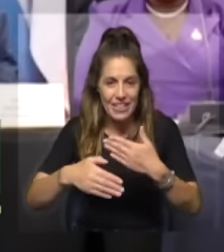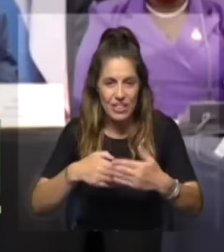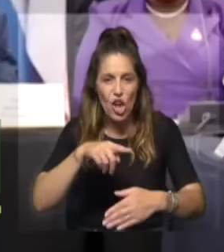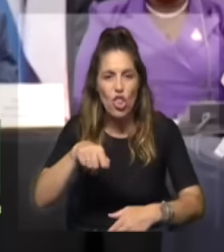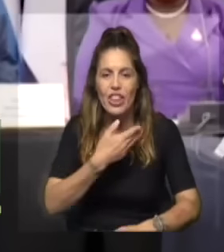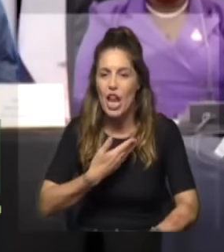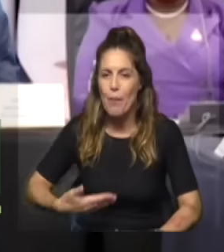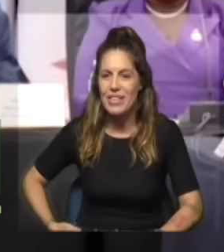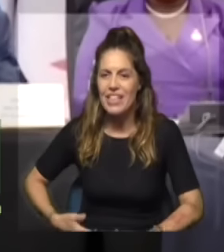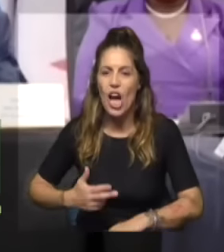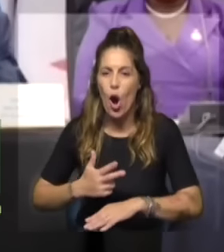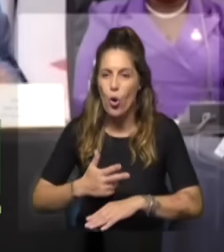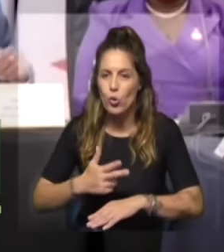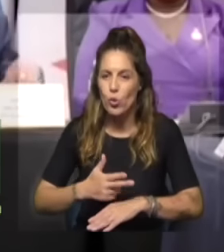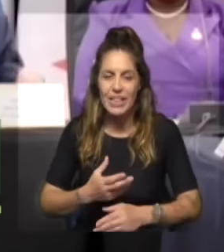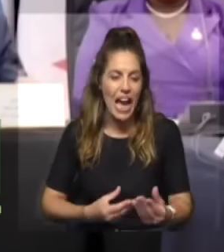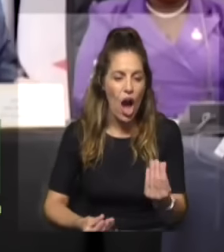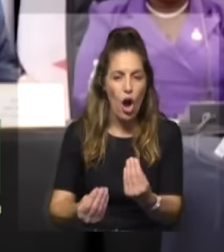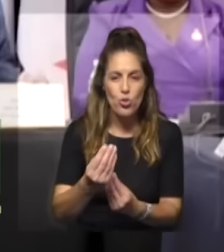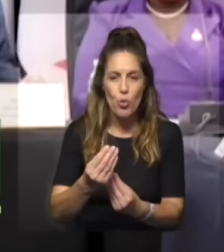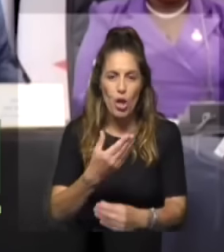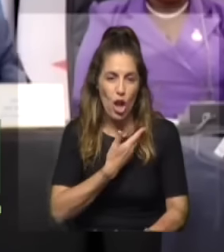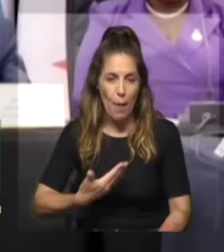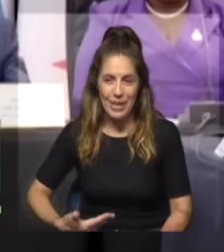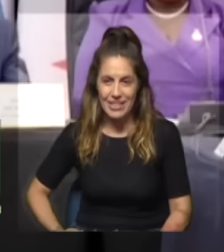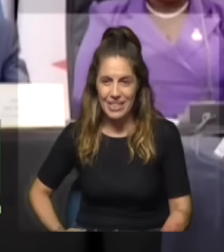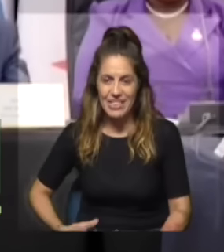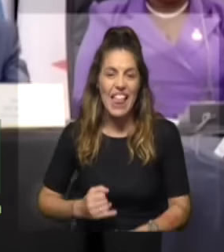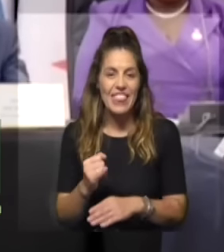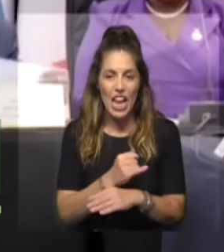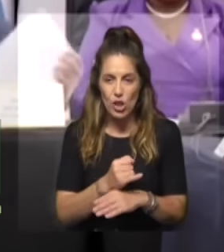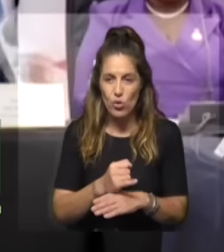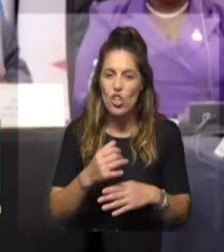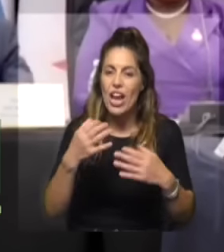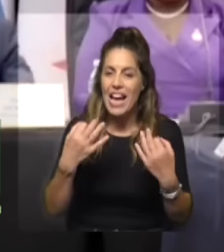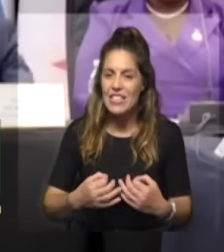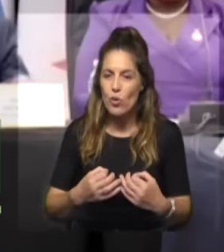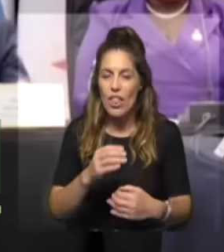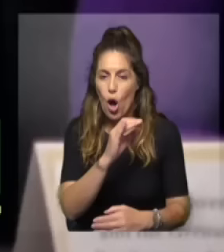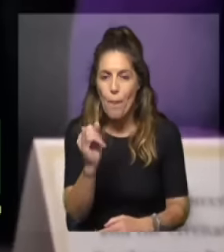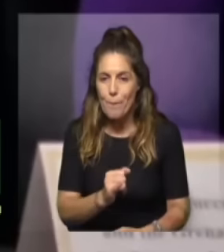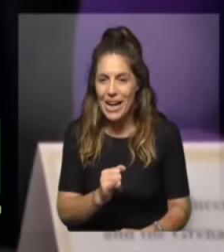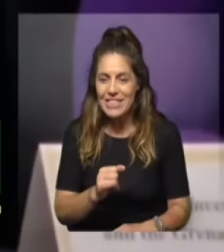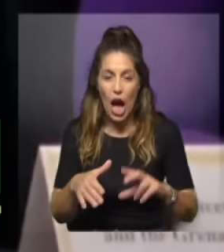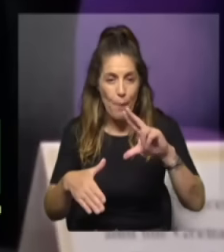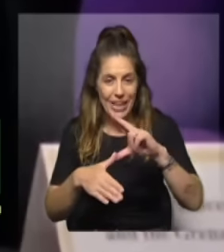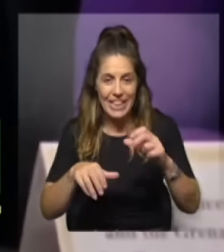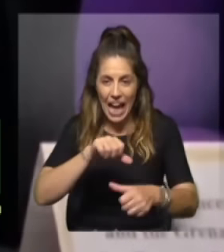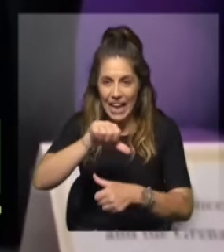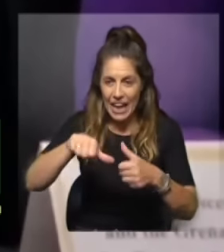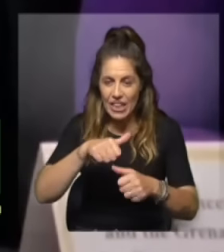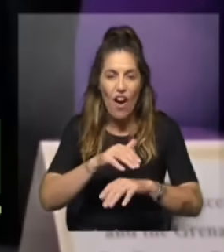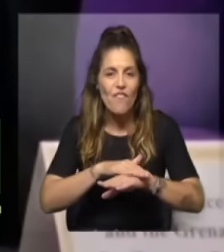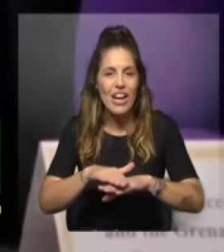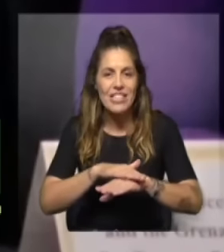hondureña Yomara Castro asumió la presidencia protempore del organismo asegurando que la paz en América Latina y el Caribe debe estar basada